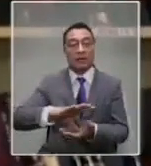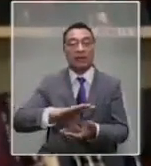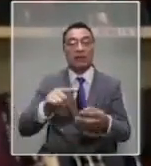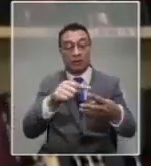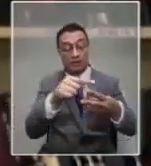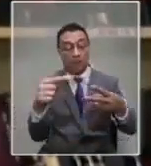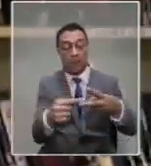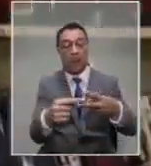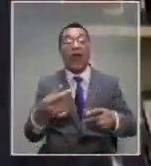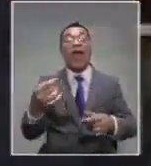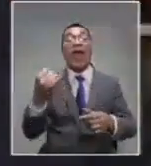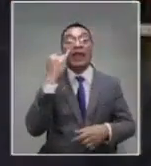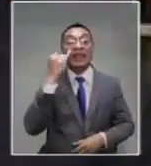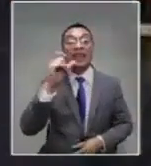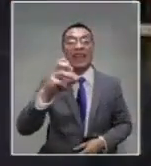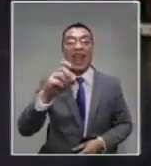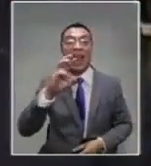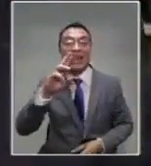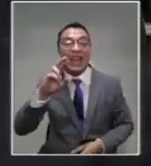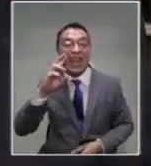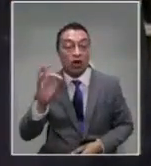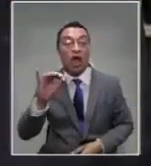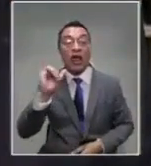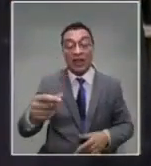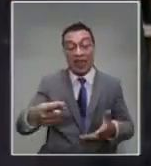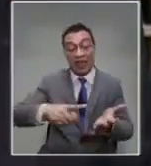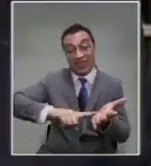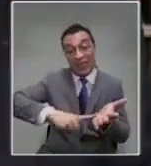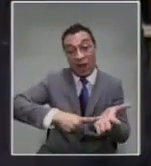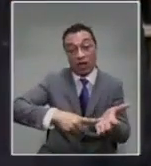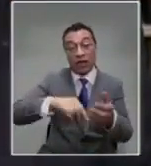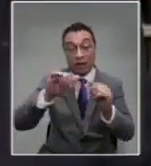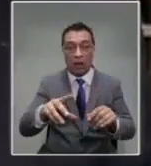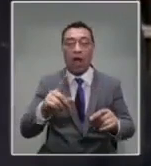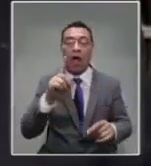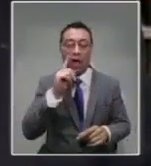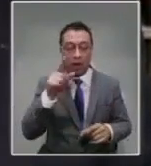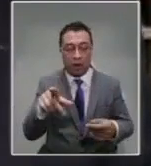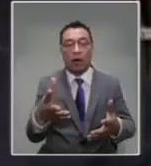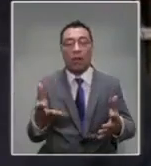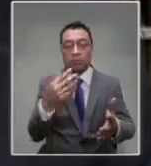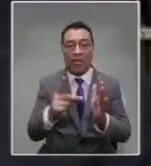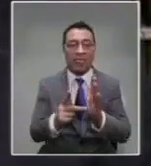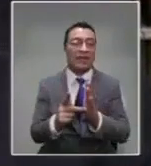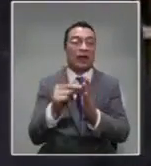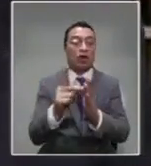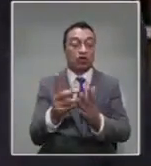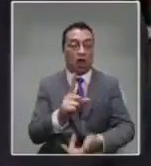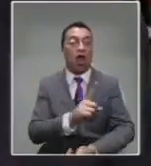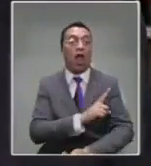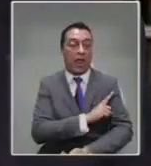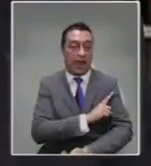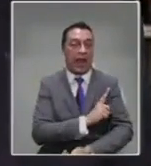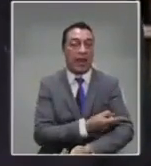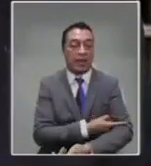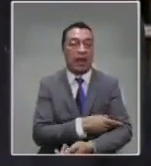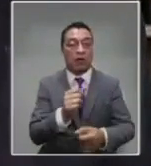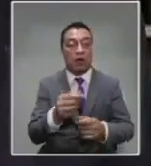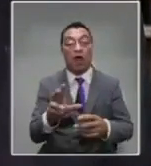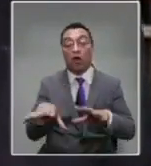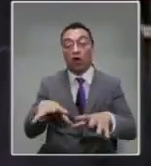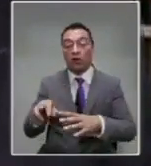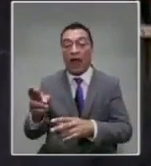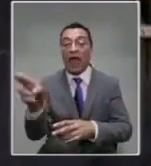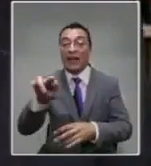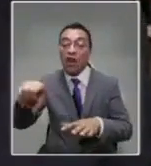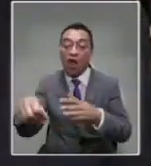país. En el ámbito de la ingeniería y la tecnología, tenemos investigaciones que se han realizado en el ámbito del desarrollo de energía a partir